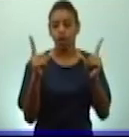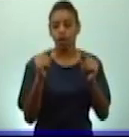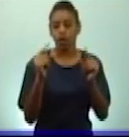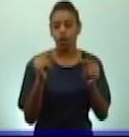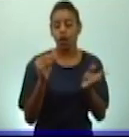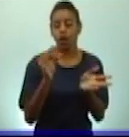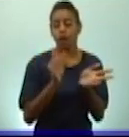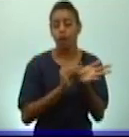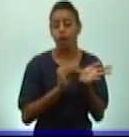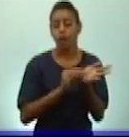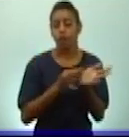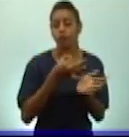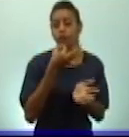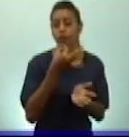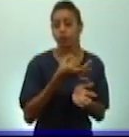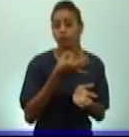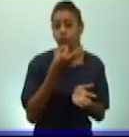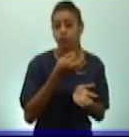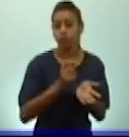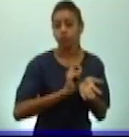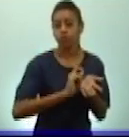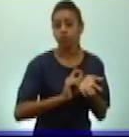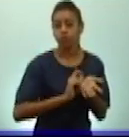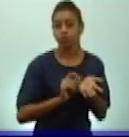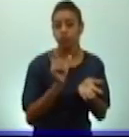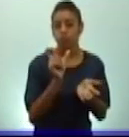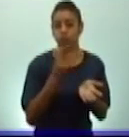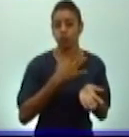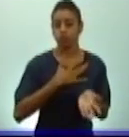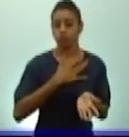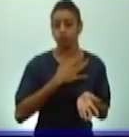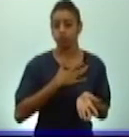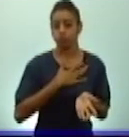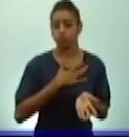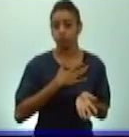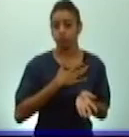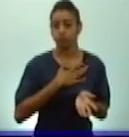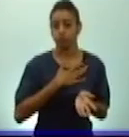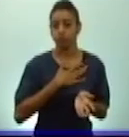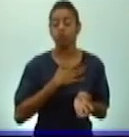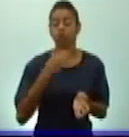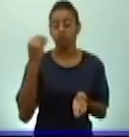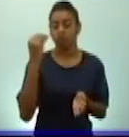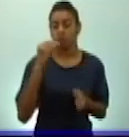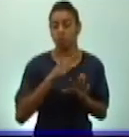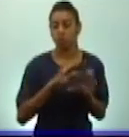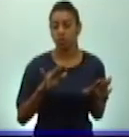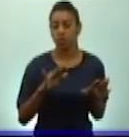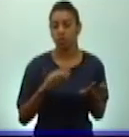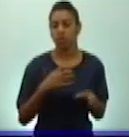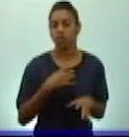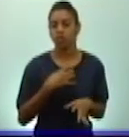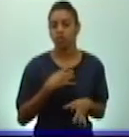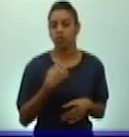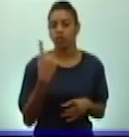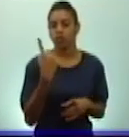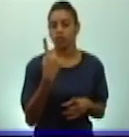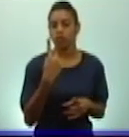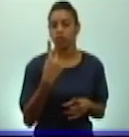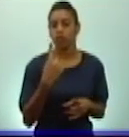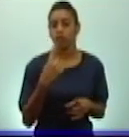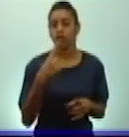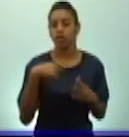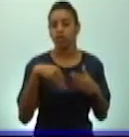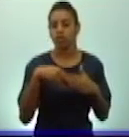partir de la expresión escrita con sus propias palabras, aunque sabemos que debemos tener en cuenta la